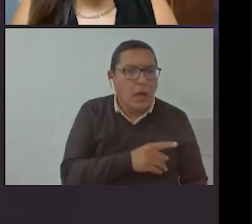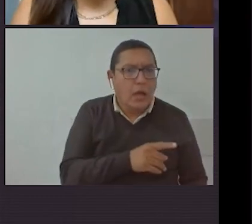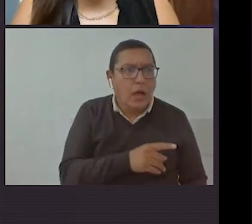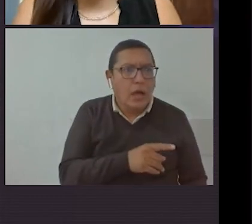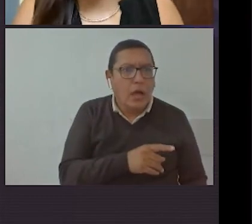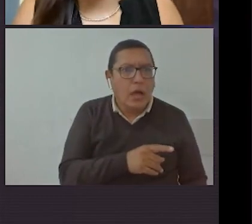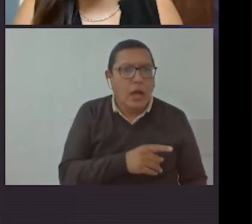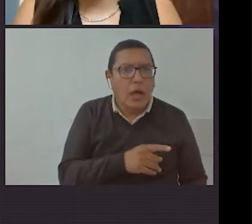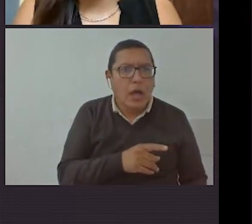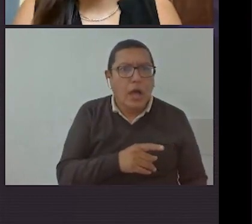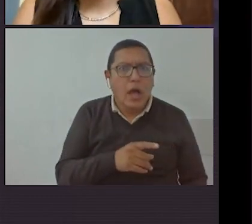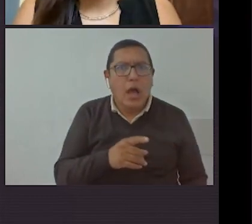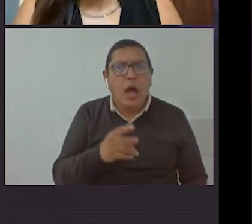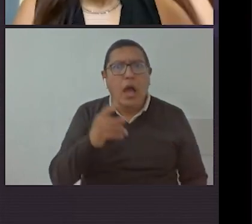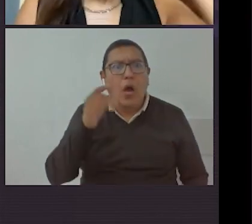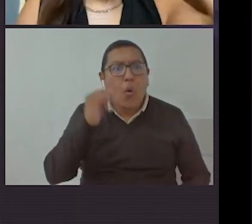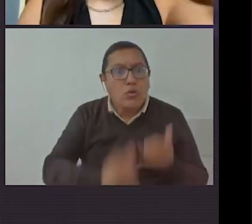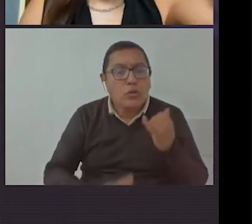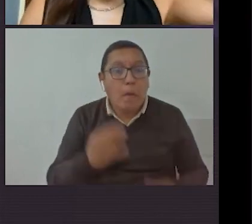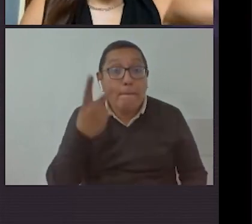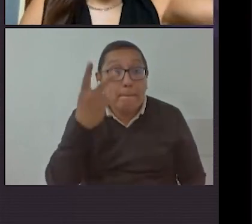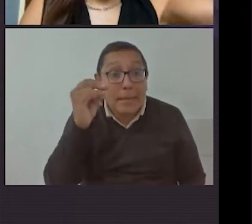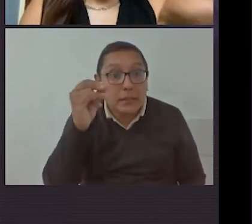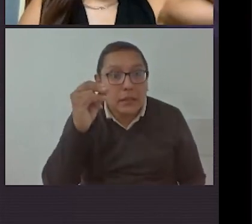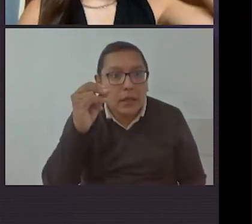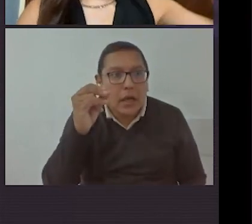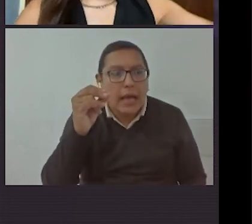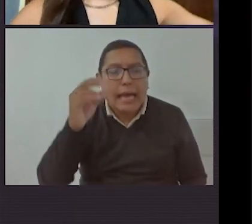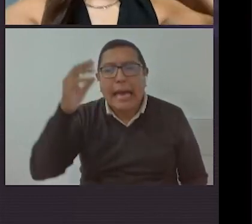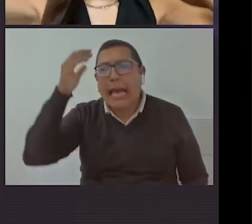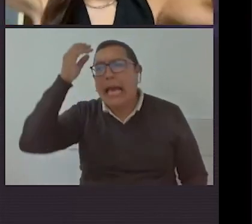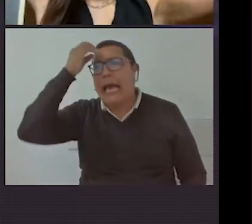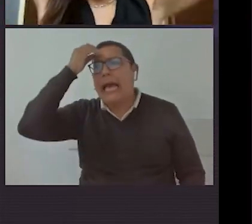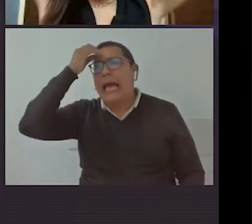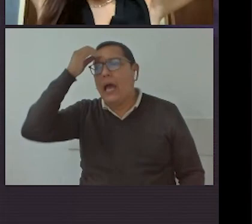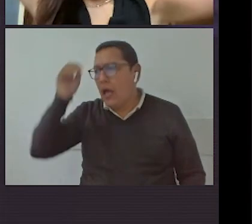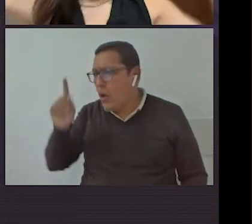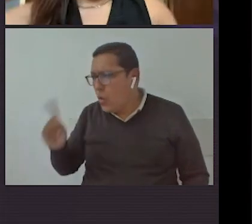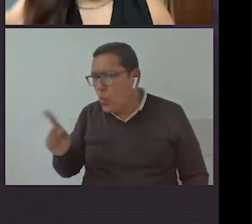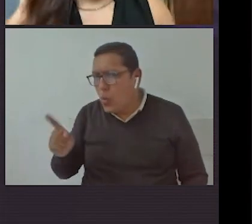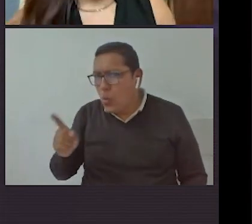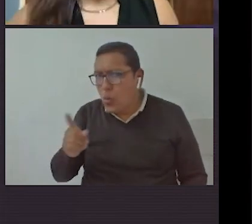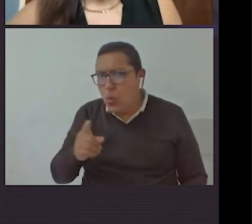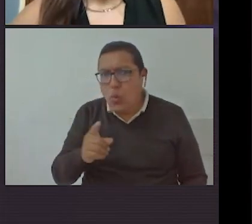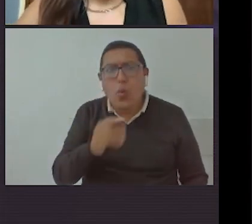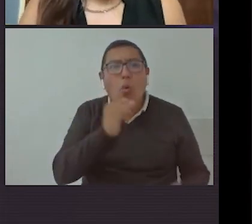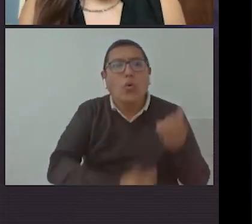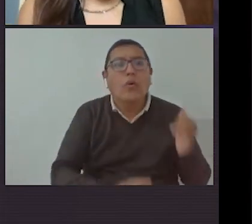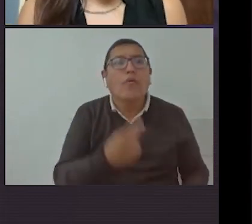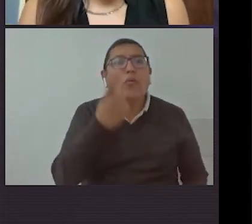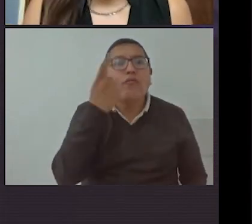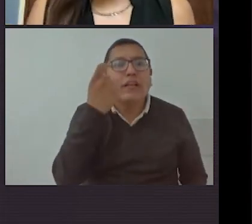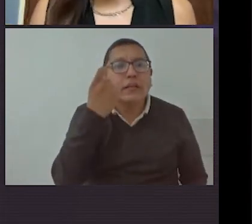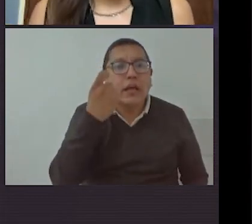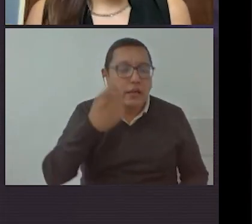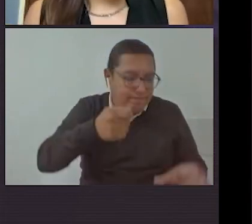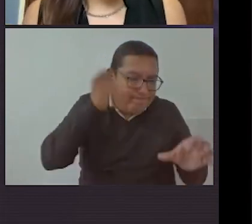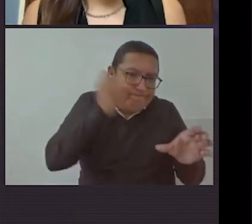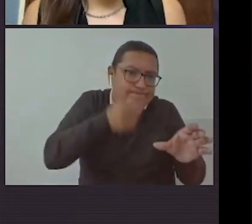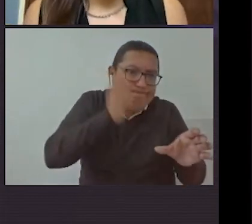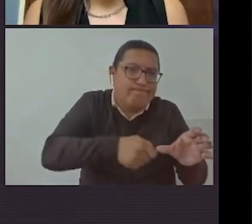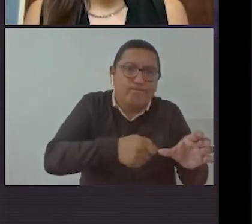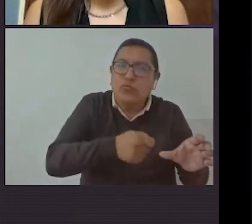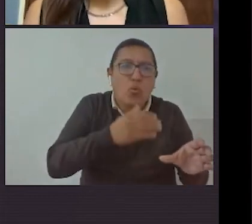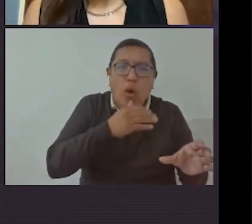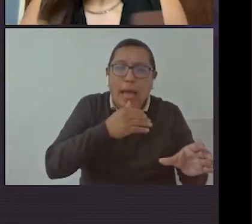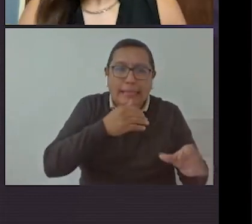para ese veinteavo camello. Fueron con el mercader, con el dueño, con el jefe, y le preguntaron, oye, ¿cómo le vamos a